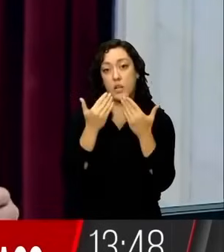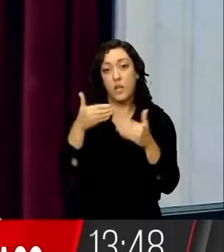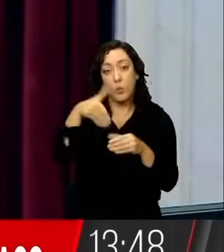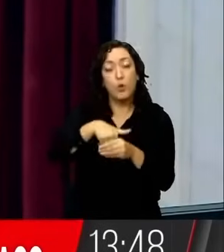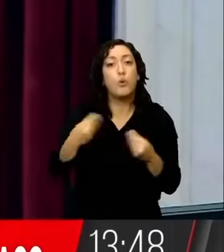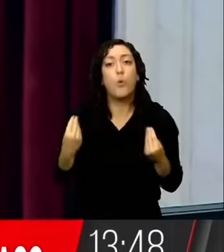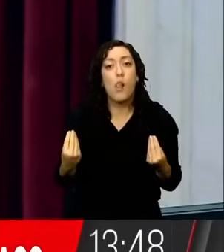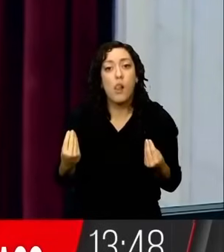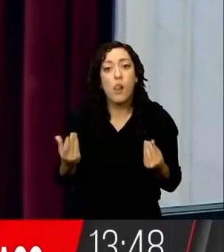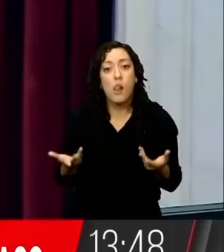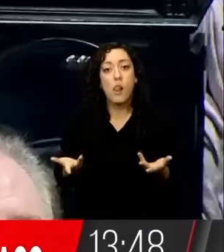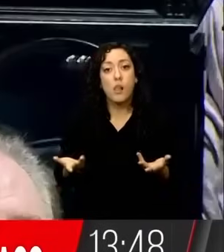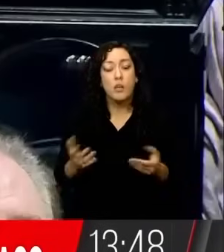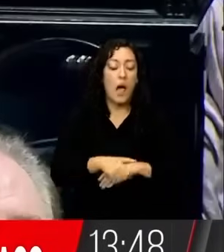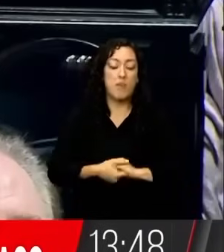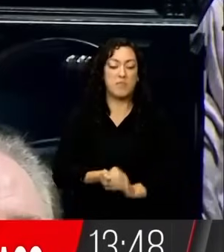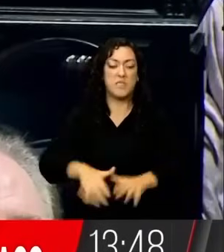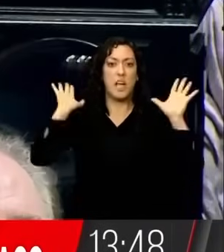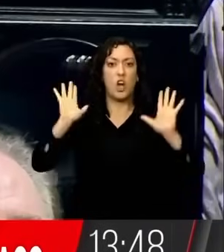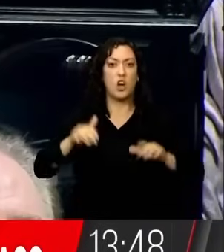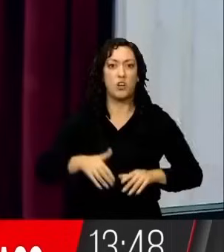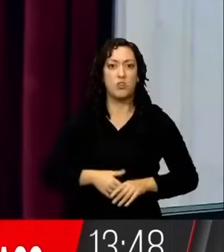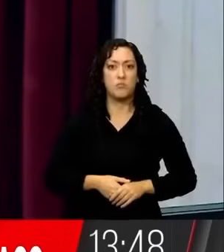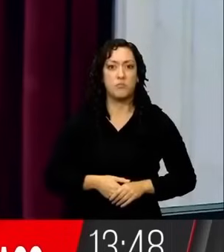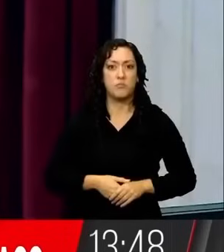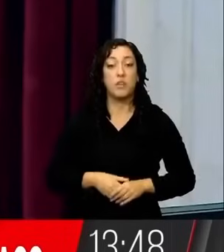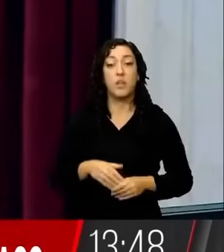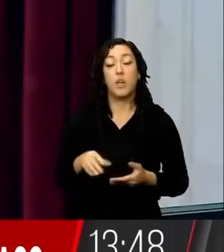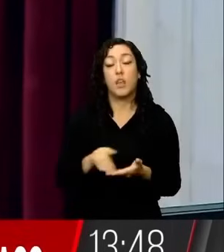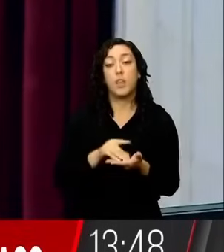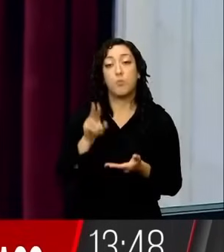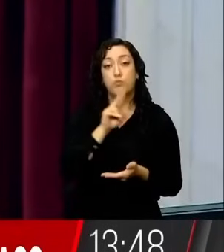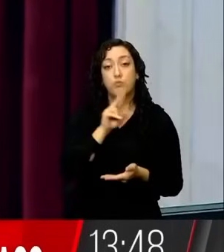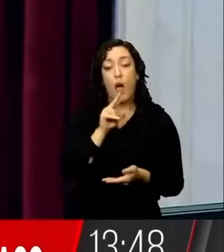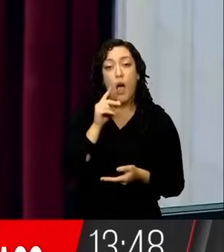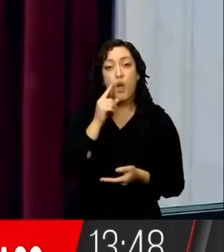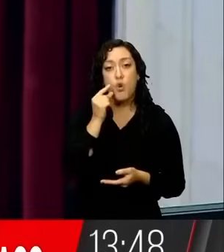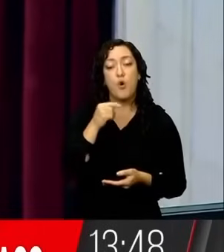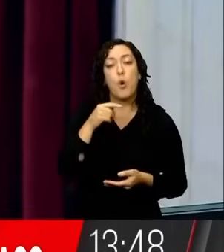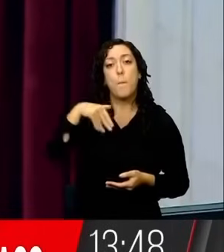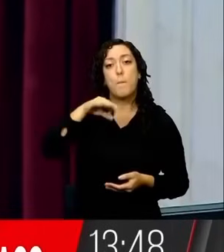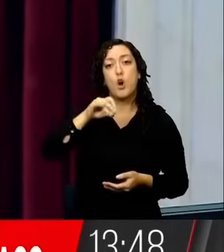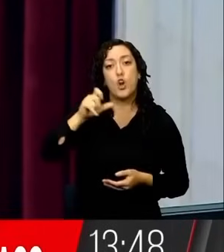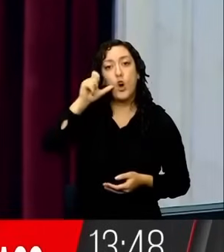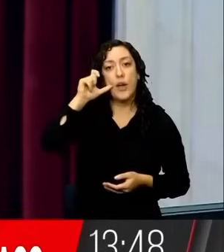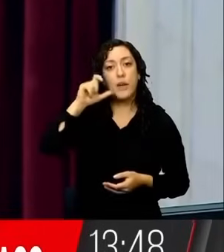diputada. Me abstengo. Abstención, diputado Leopoldo Morón.